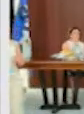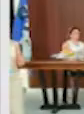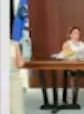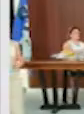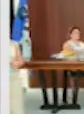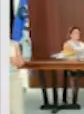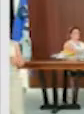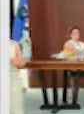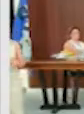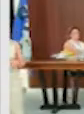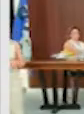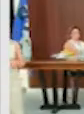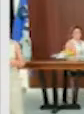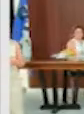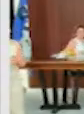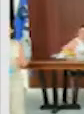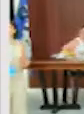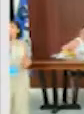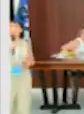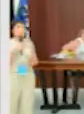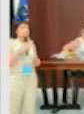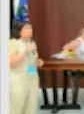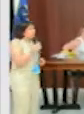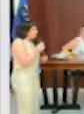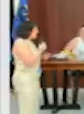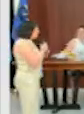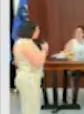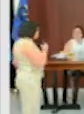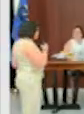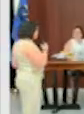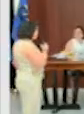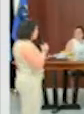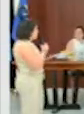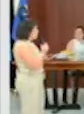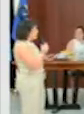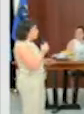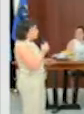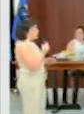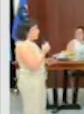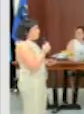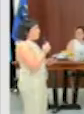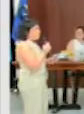Los espacios, el tiempo, la humanización. Y cuando